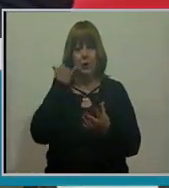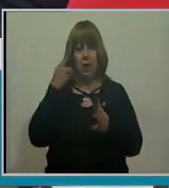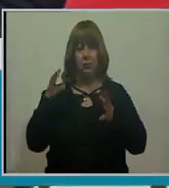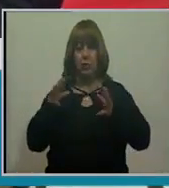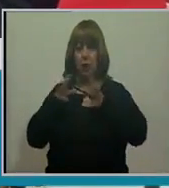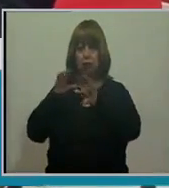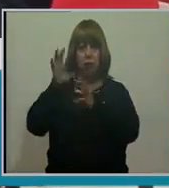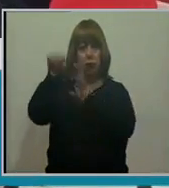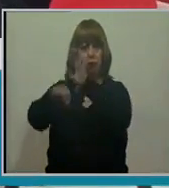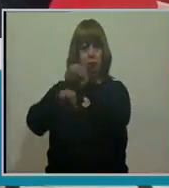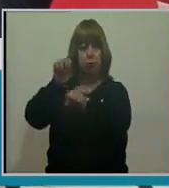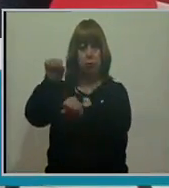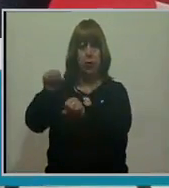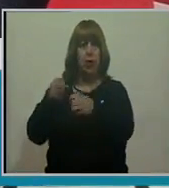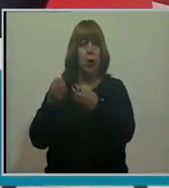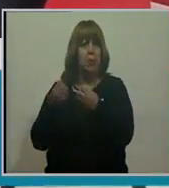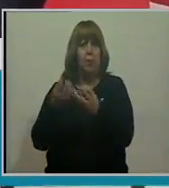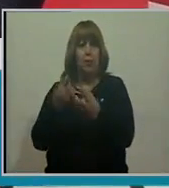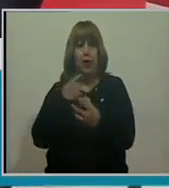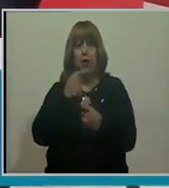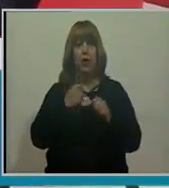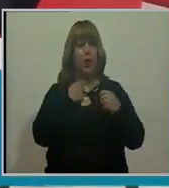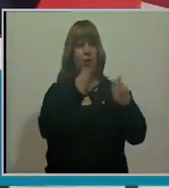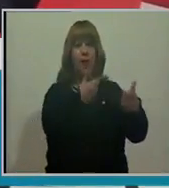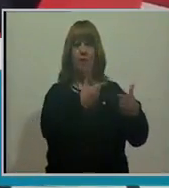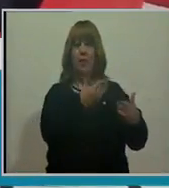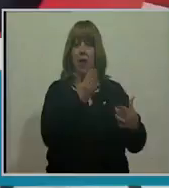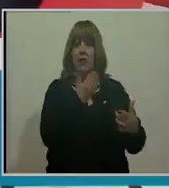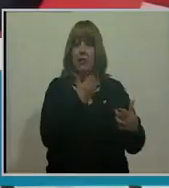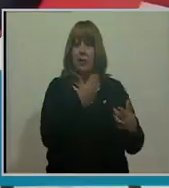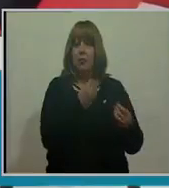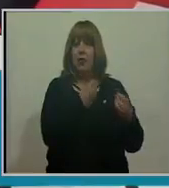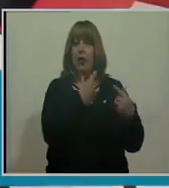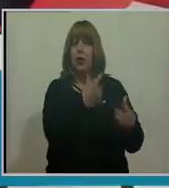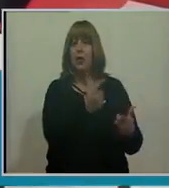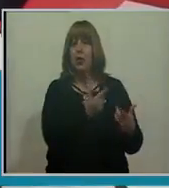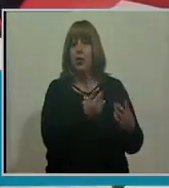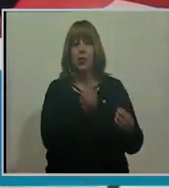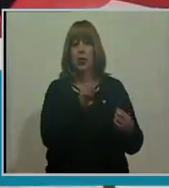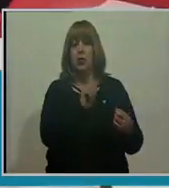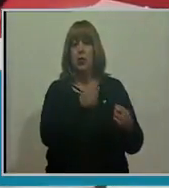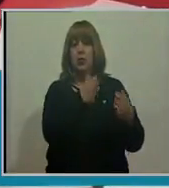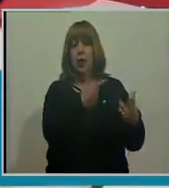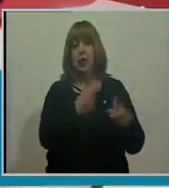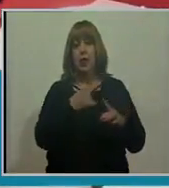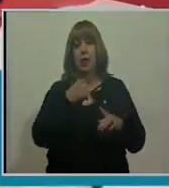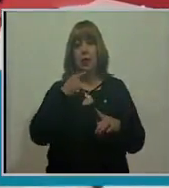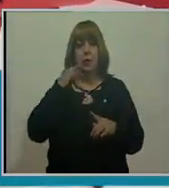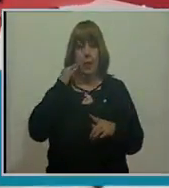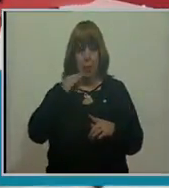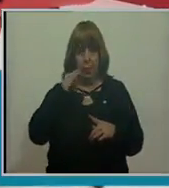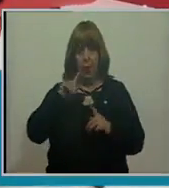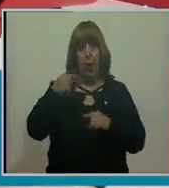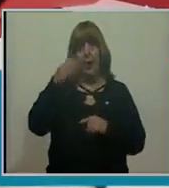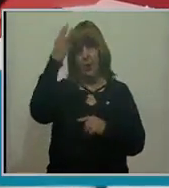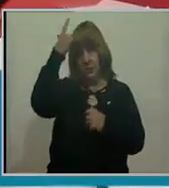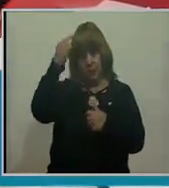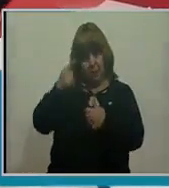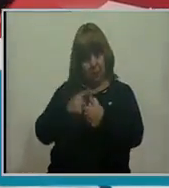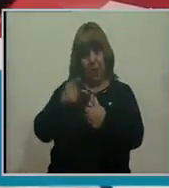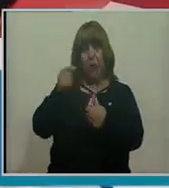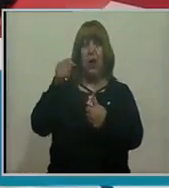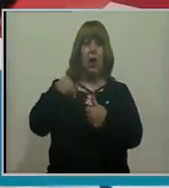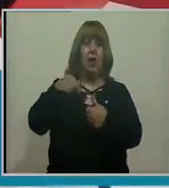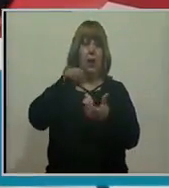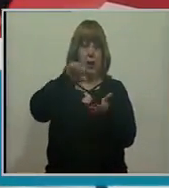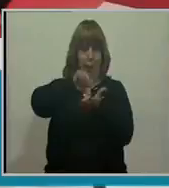Procrear explicaran el por qué no se entregan esas viviendas, no solamente las de Maipú, hay en San Martín, hay aquí